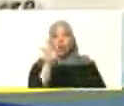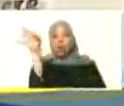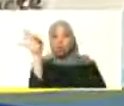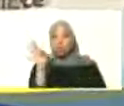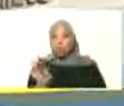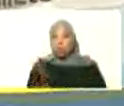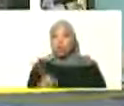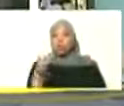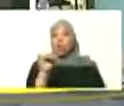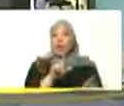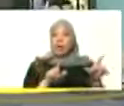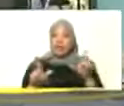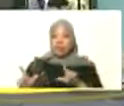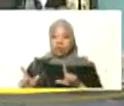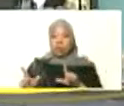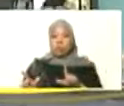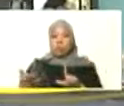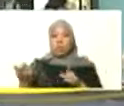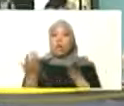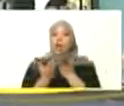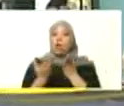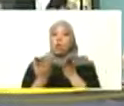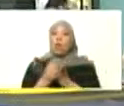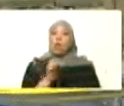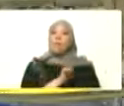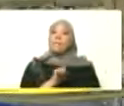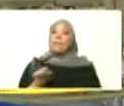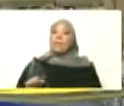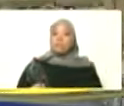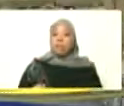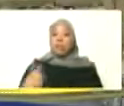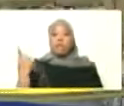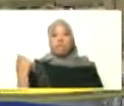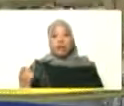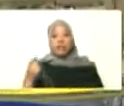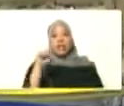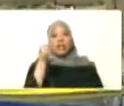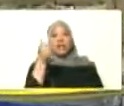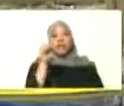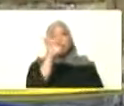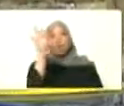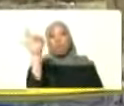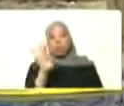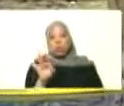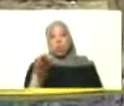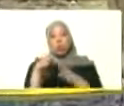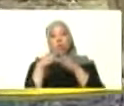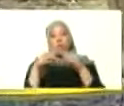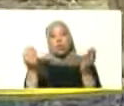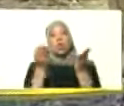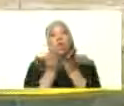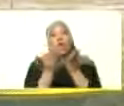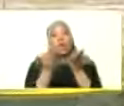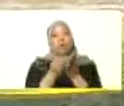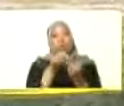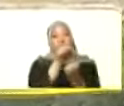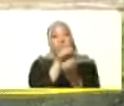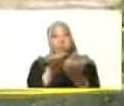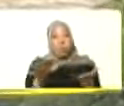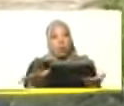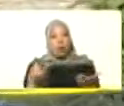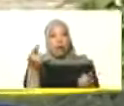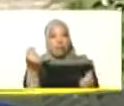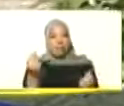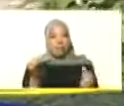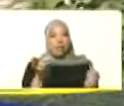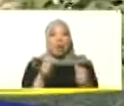queda un 10% que son las escuelas privadas, pero todas las escuelas públicas, subvencionadas, autónomas,